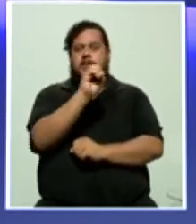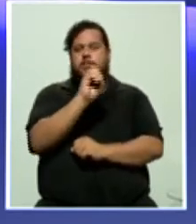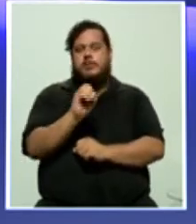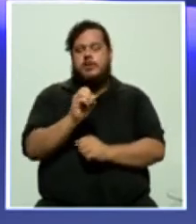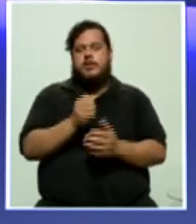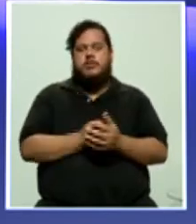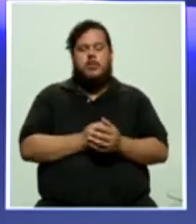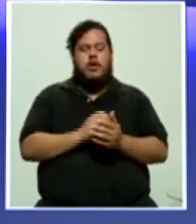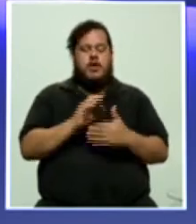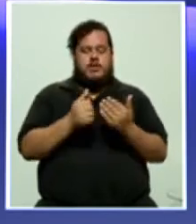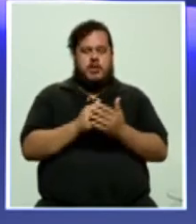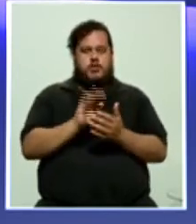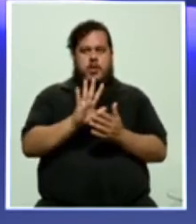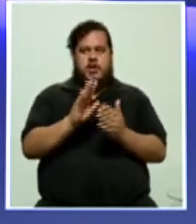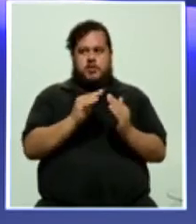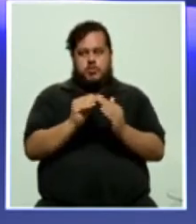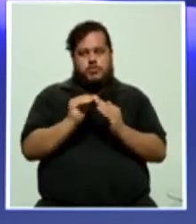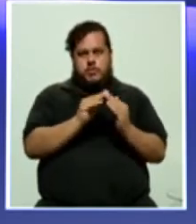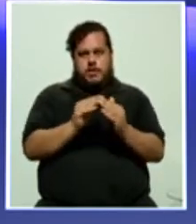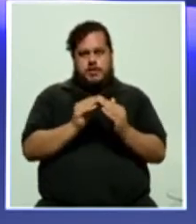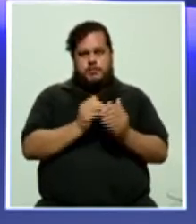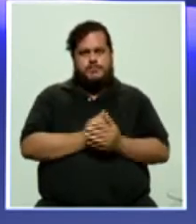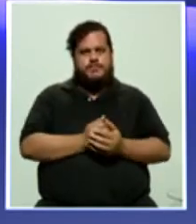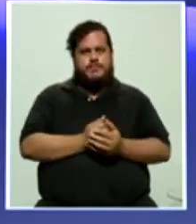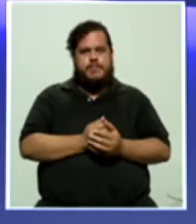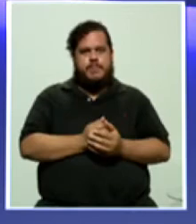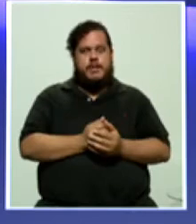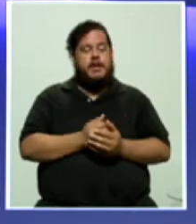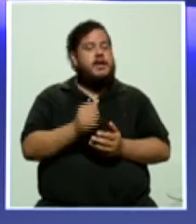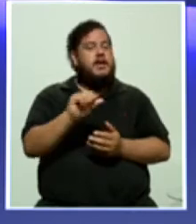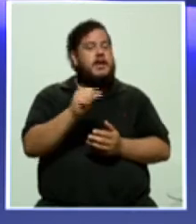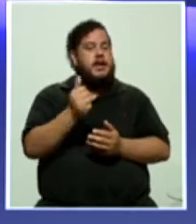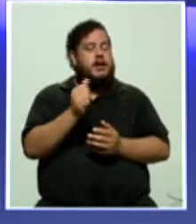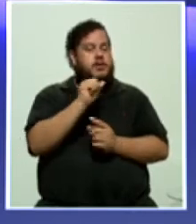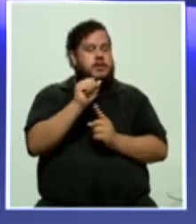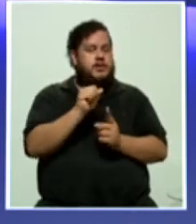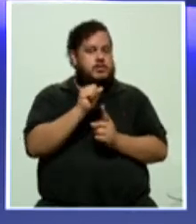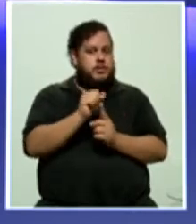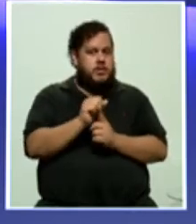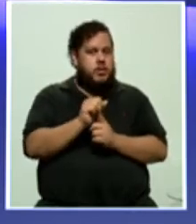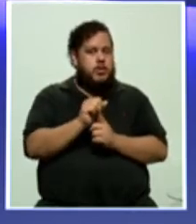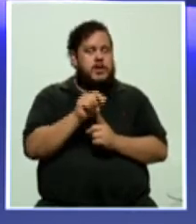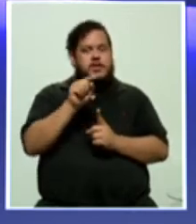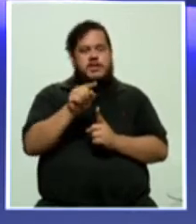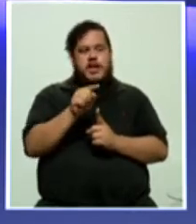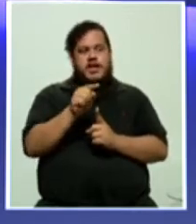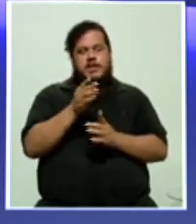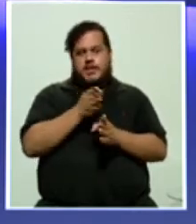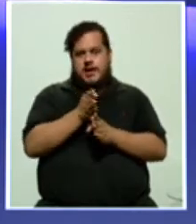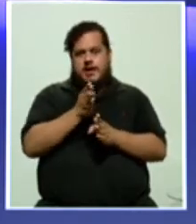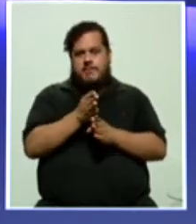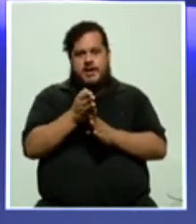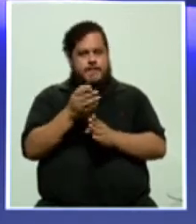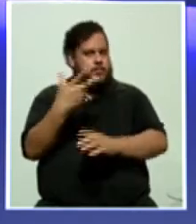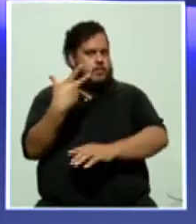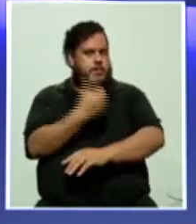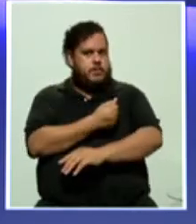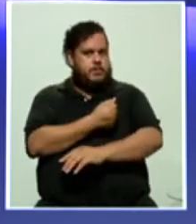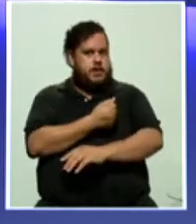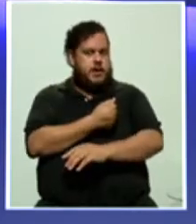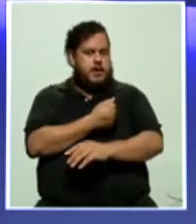20% de toda su población. En el otro extremo de esta carrera por vacunar